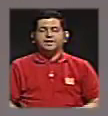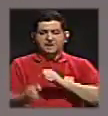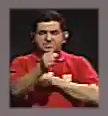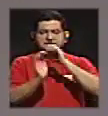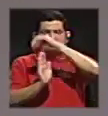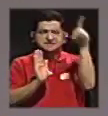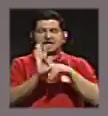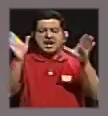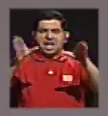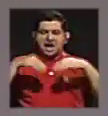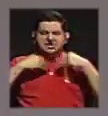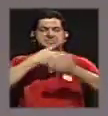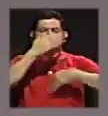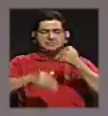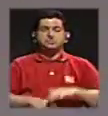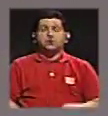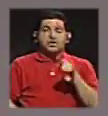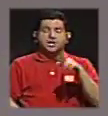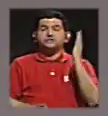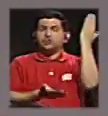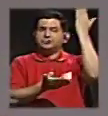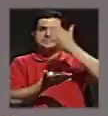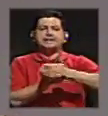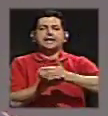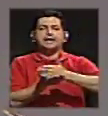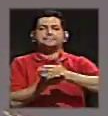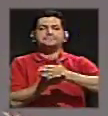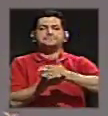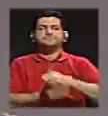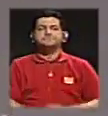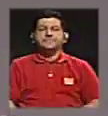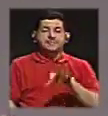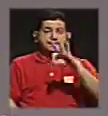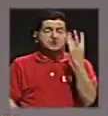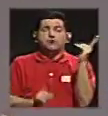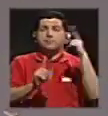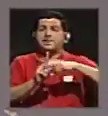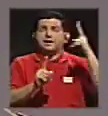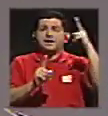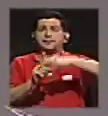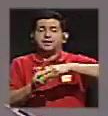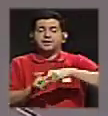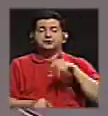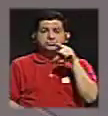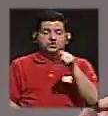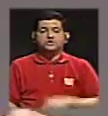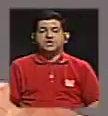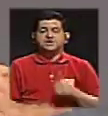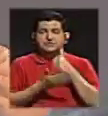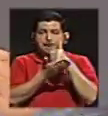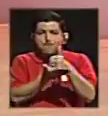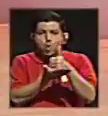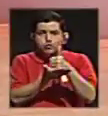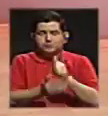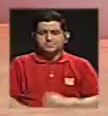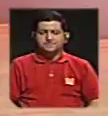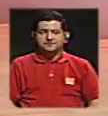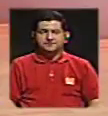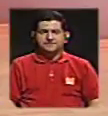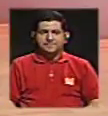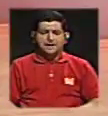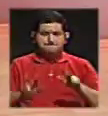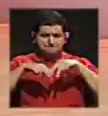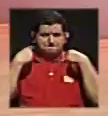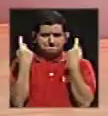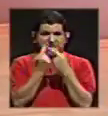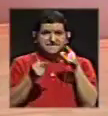constitucional acogió el recurso Y eso hace que se suspenda la eh aplicabilidad de esos bonos Y eso Deja a los